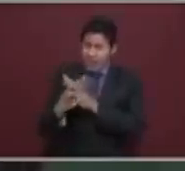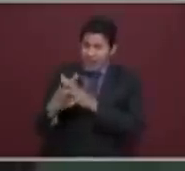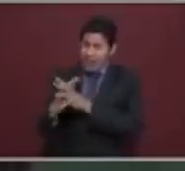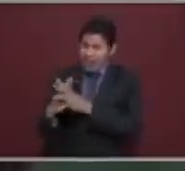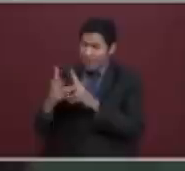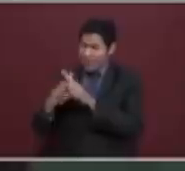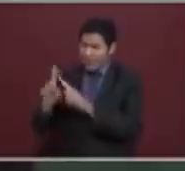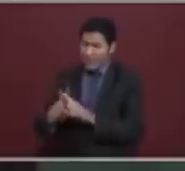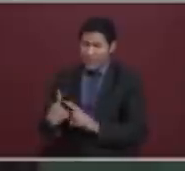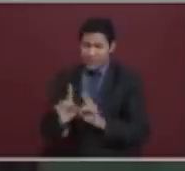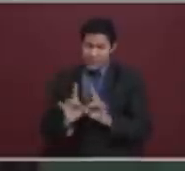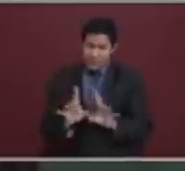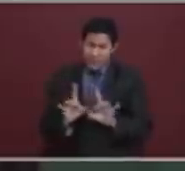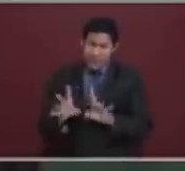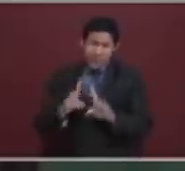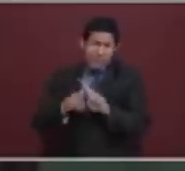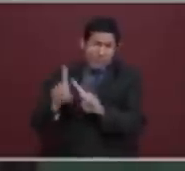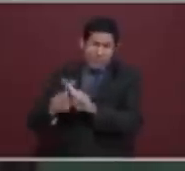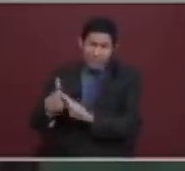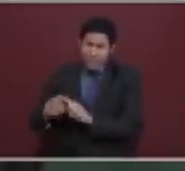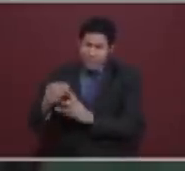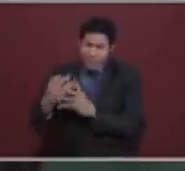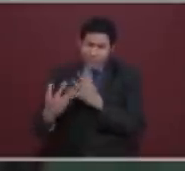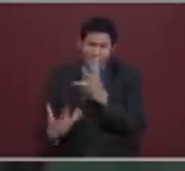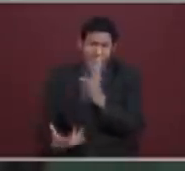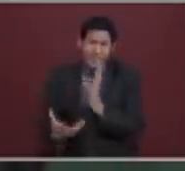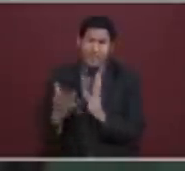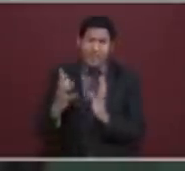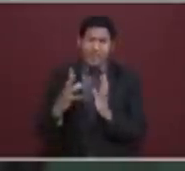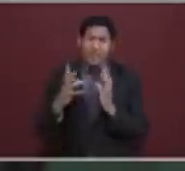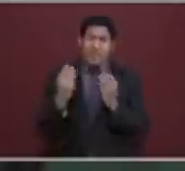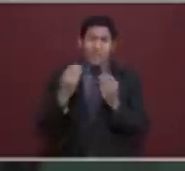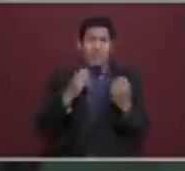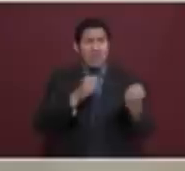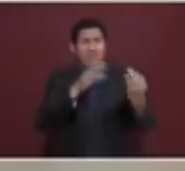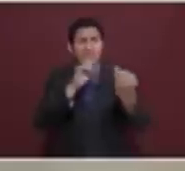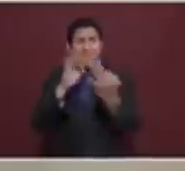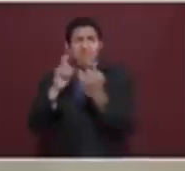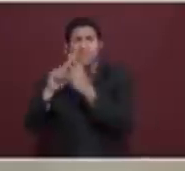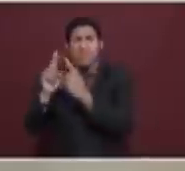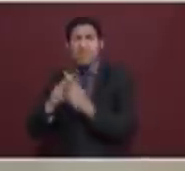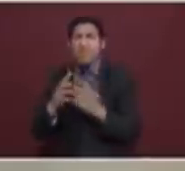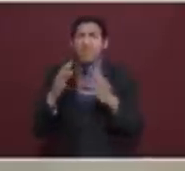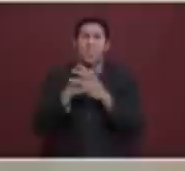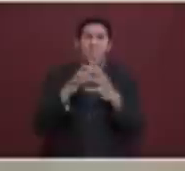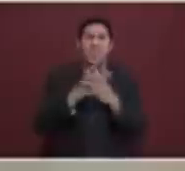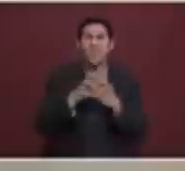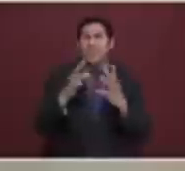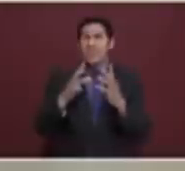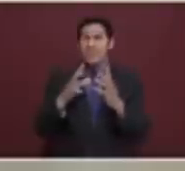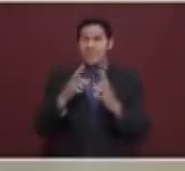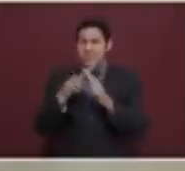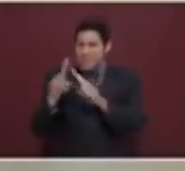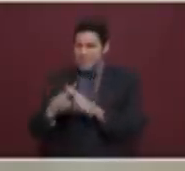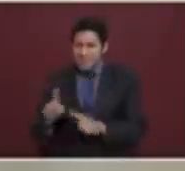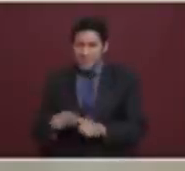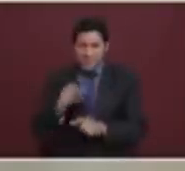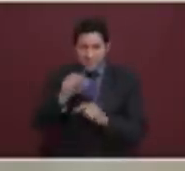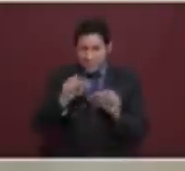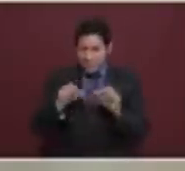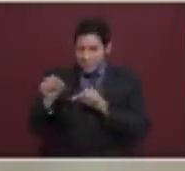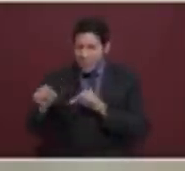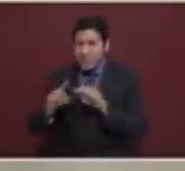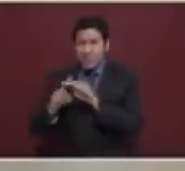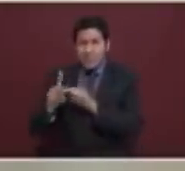muchos sucesos muchos enfrentamientos los que son las guerras de invasión y